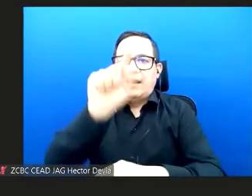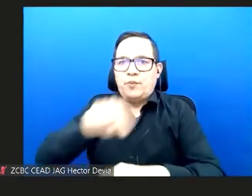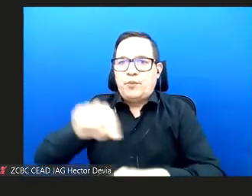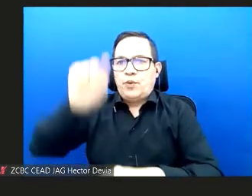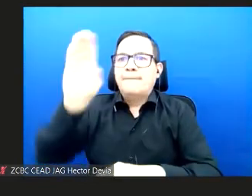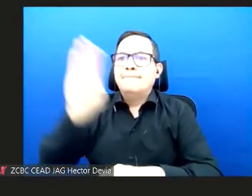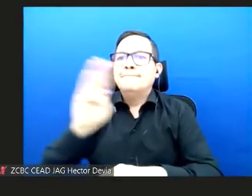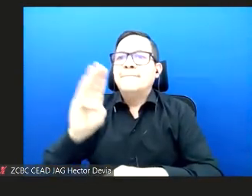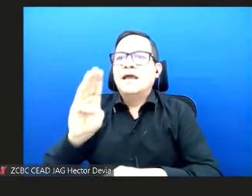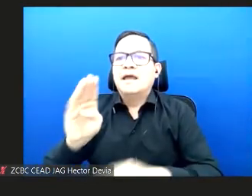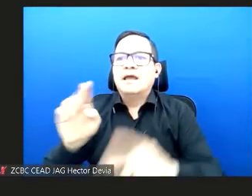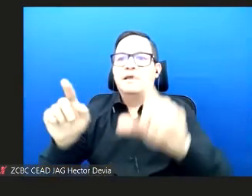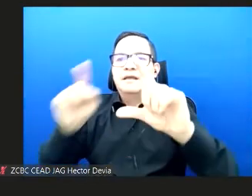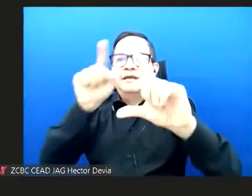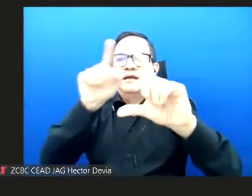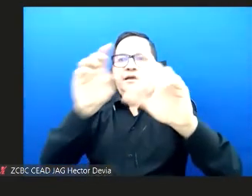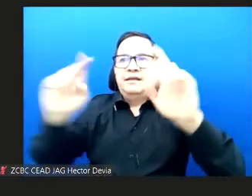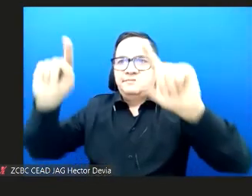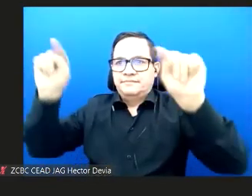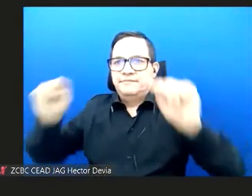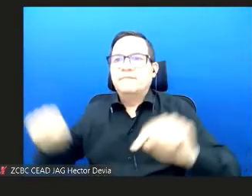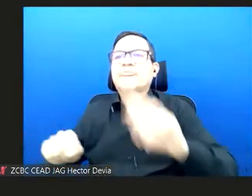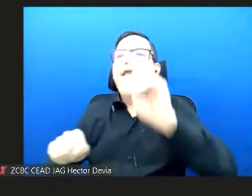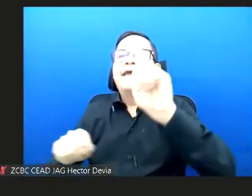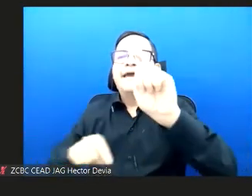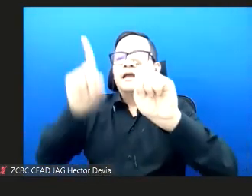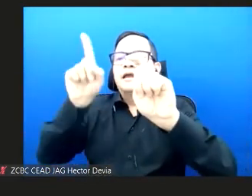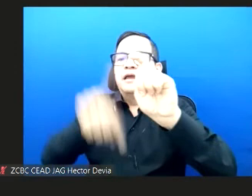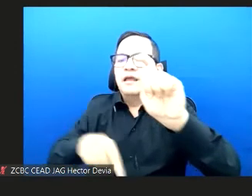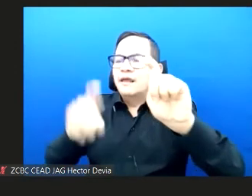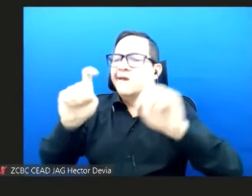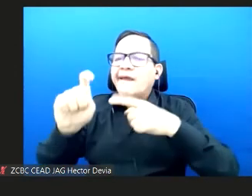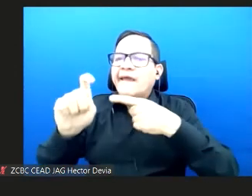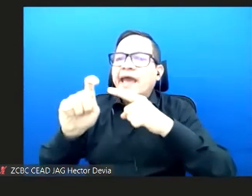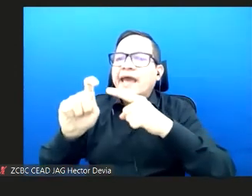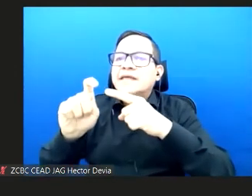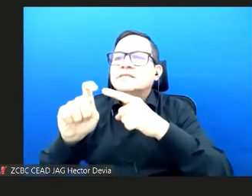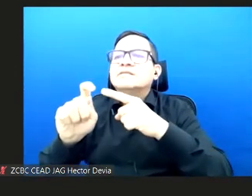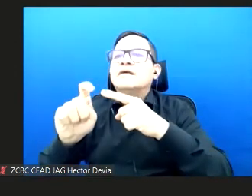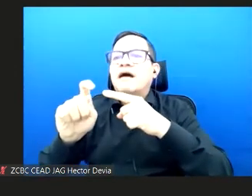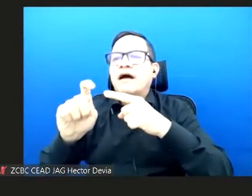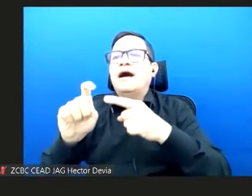a o X que pertenecen a B. ¿Sí?